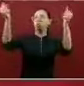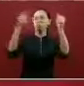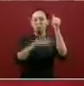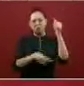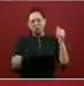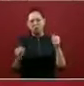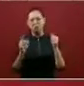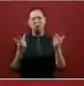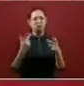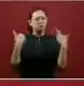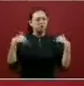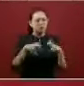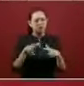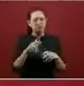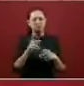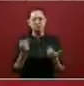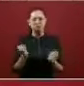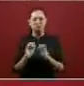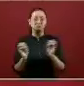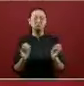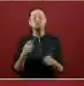recomendación respetuosa.